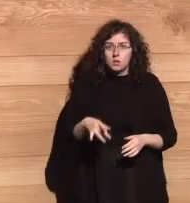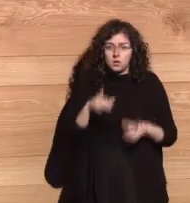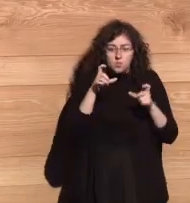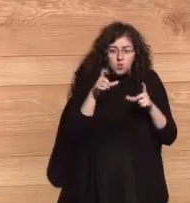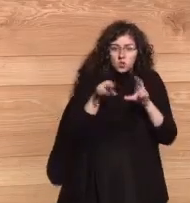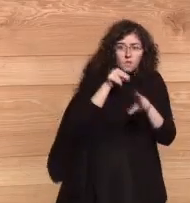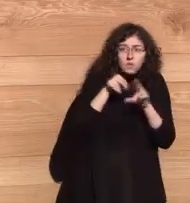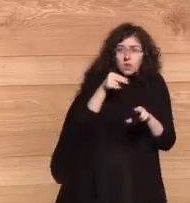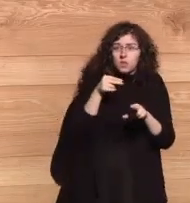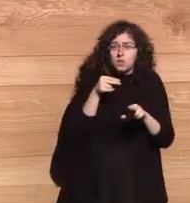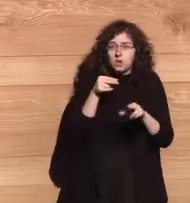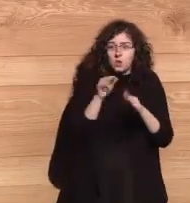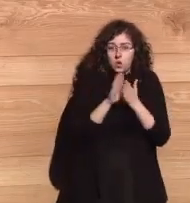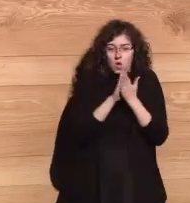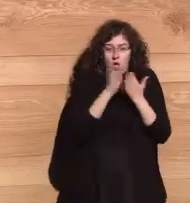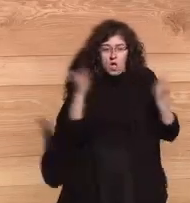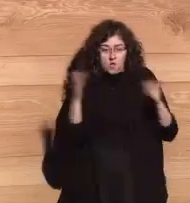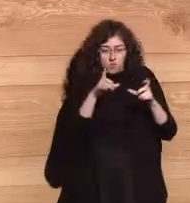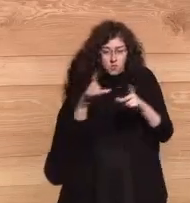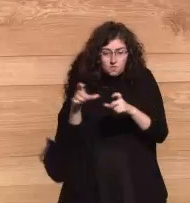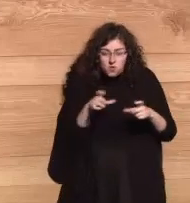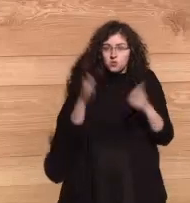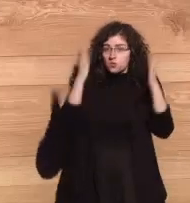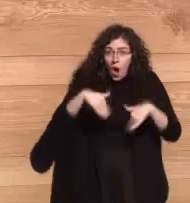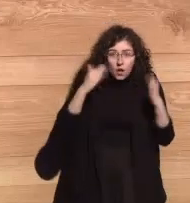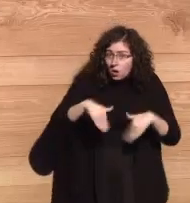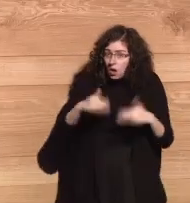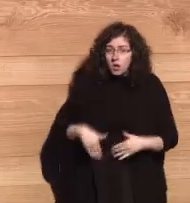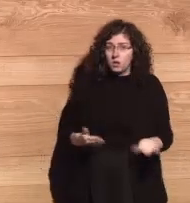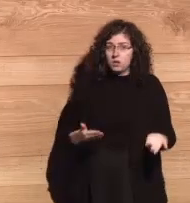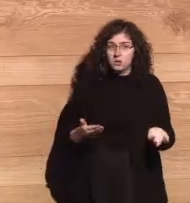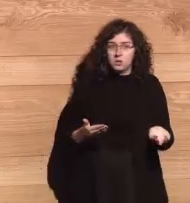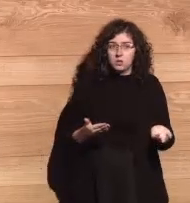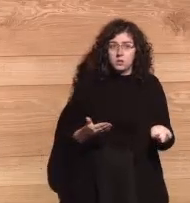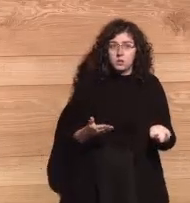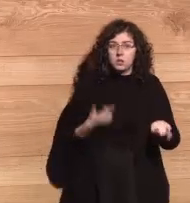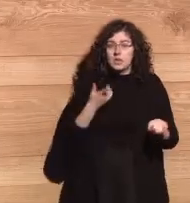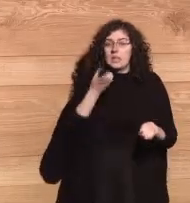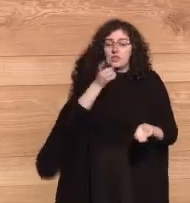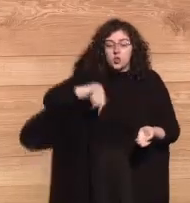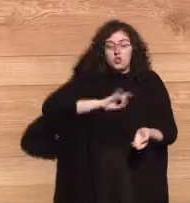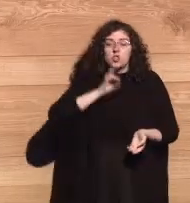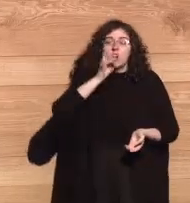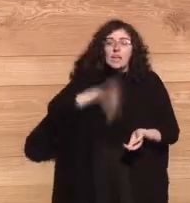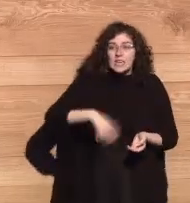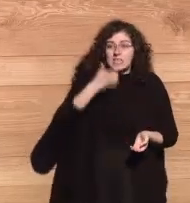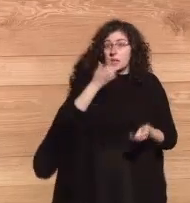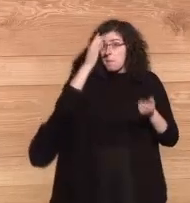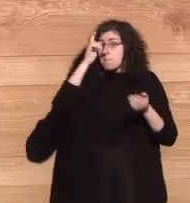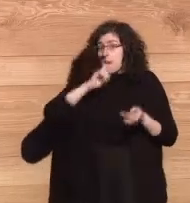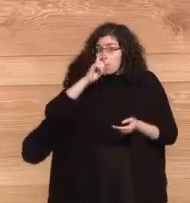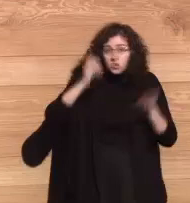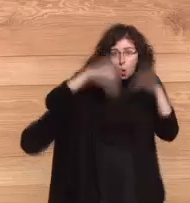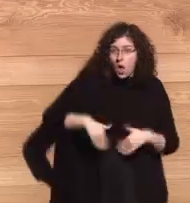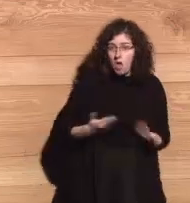videos, no tienen el álbum de familia, ¿no? ¿Y quién somos nosotros sin nuestras memorias? ¿No? Pensando